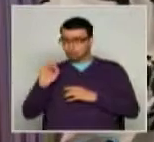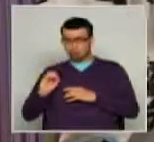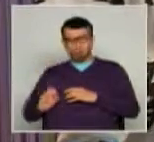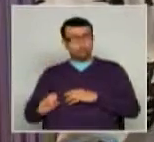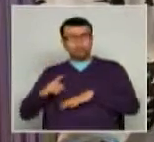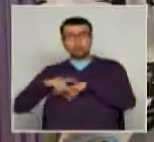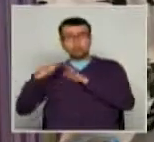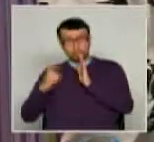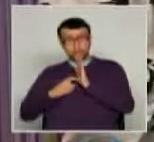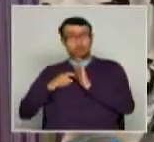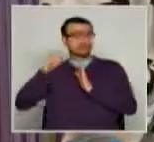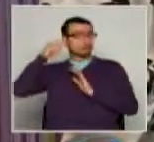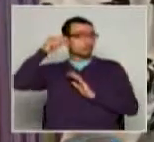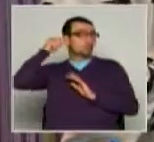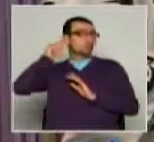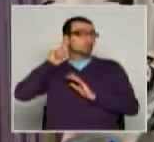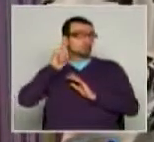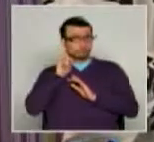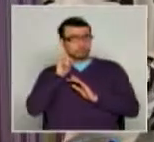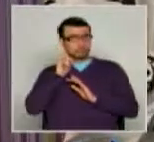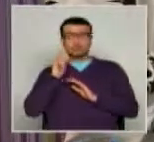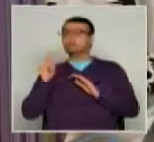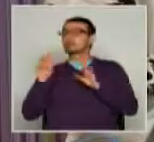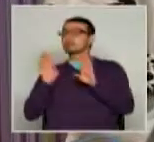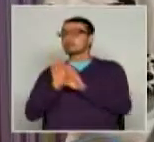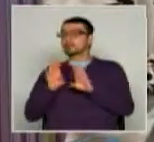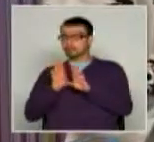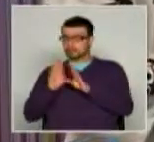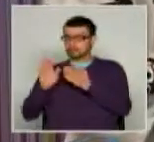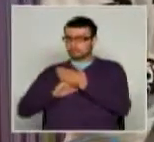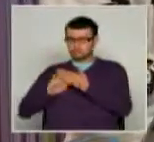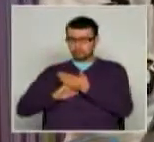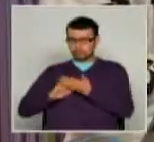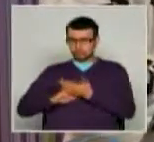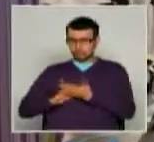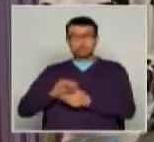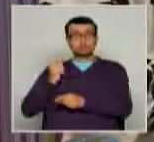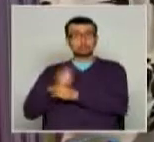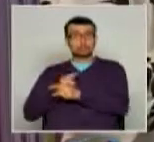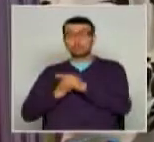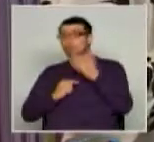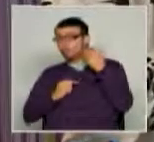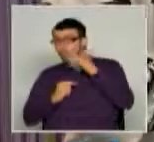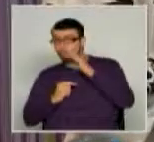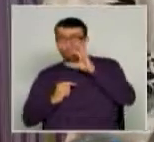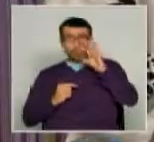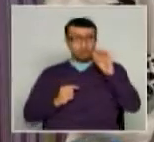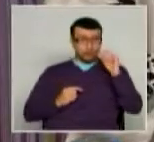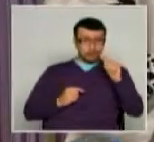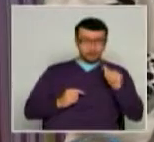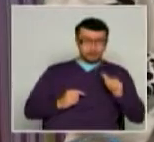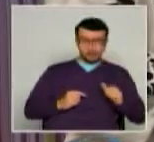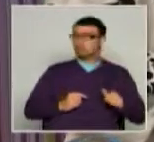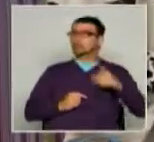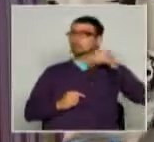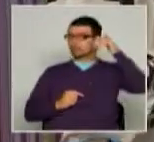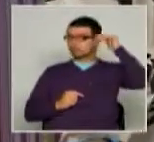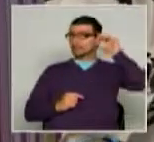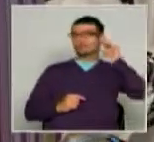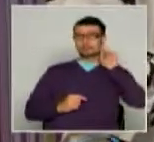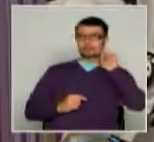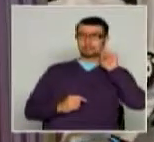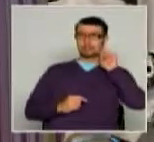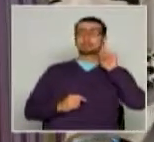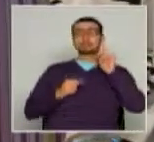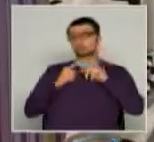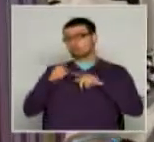va a tratar desde el lado derecho, y de la misma manera todo se somatiza en el lado derecho, si es femenino en el lado izquierdo. Por eso en este caso con José estamos trabajando en la